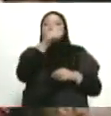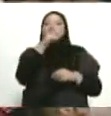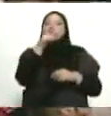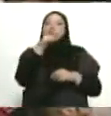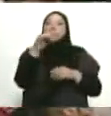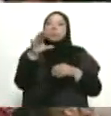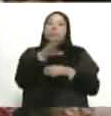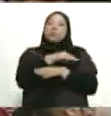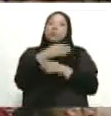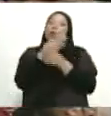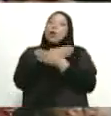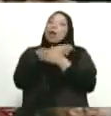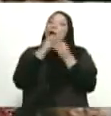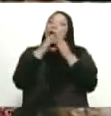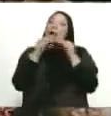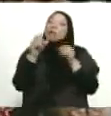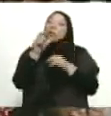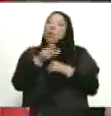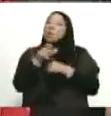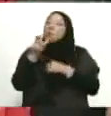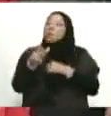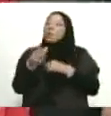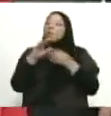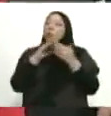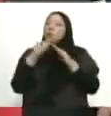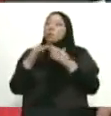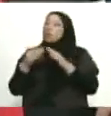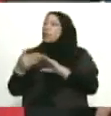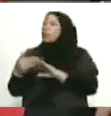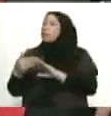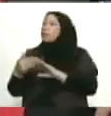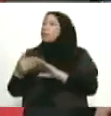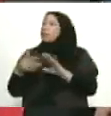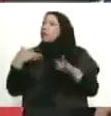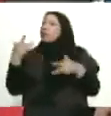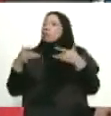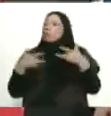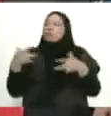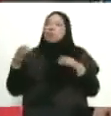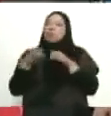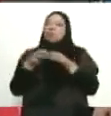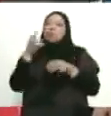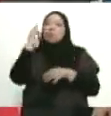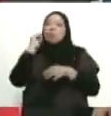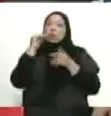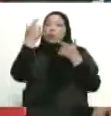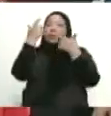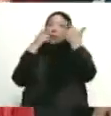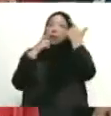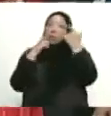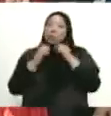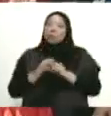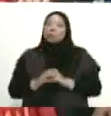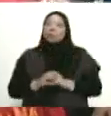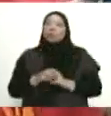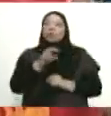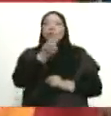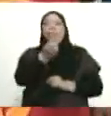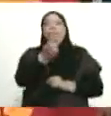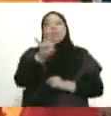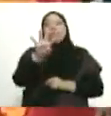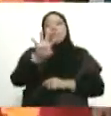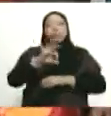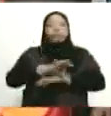calle, a los jefes y jefas de comunidad, a los jefes y jefas de VCHE, que andan las